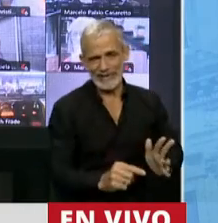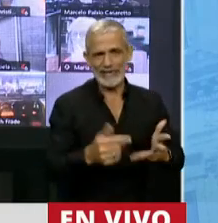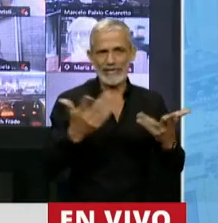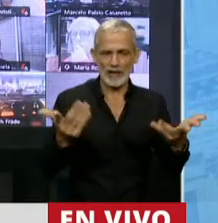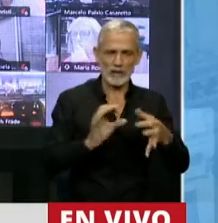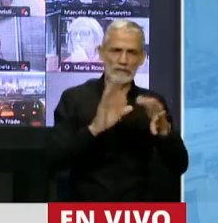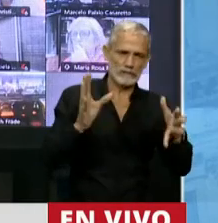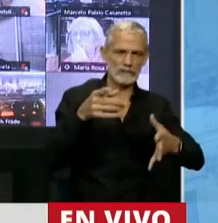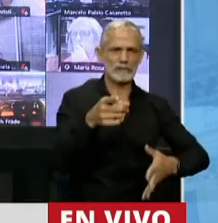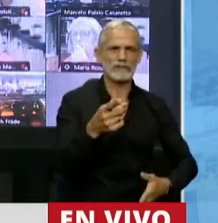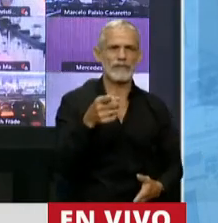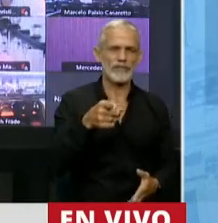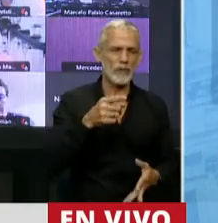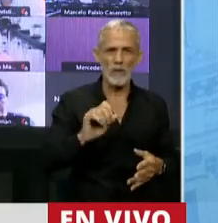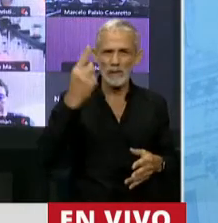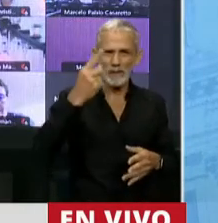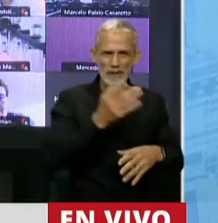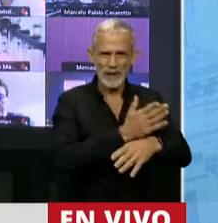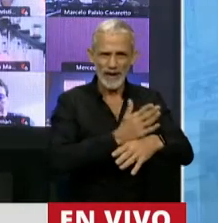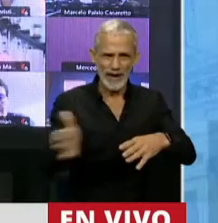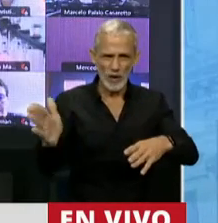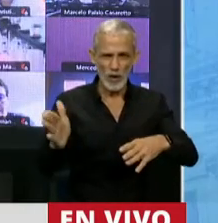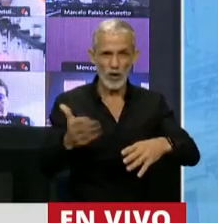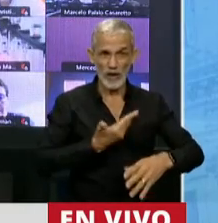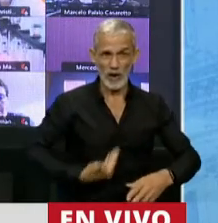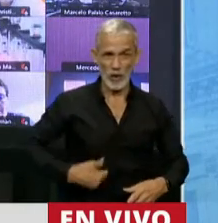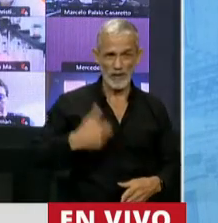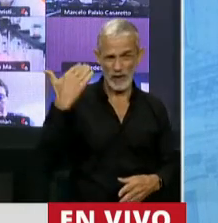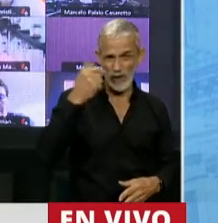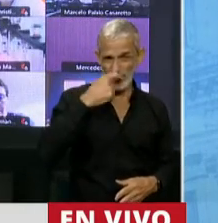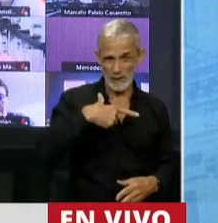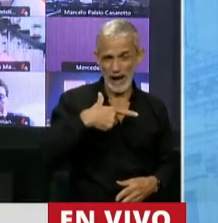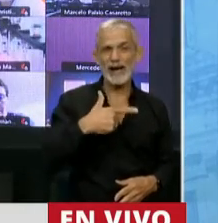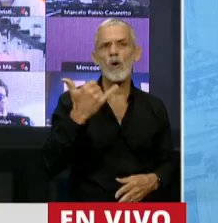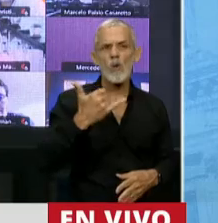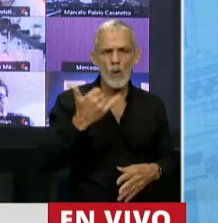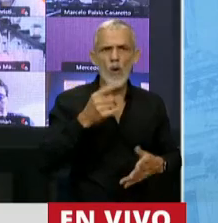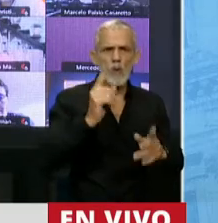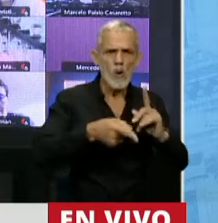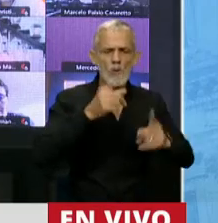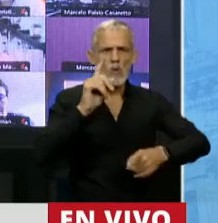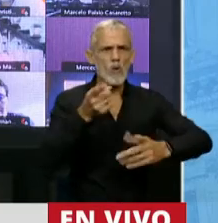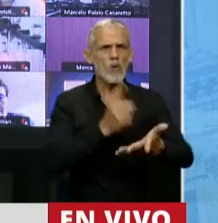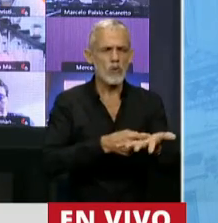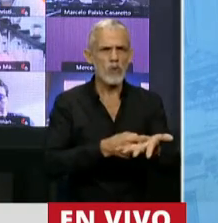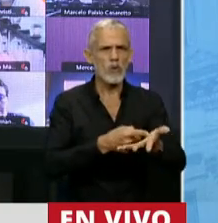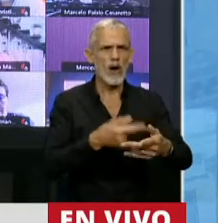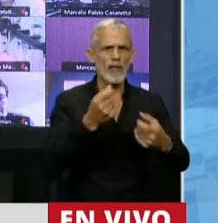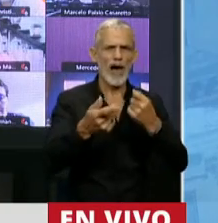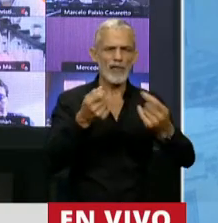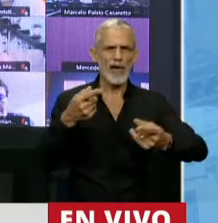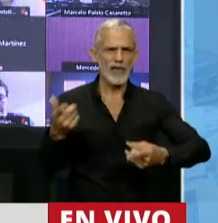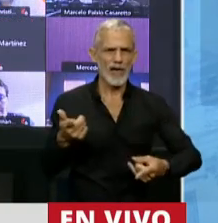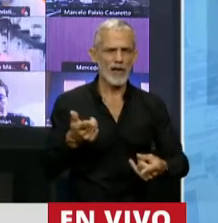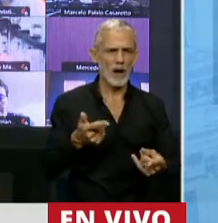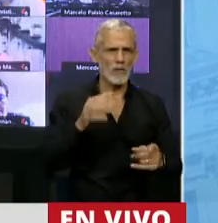Y al principio del gobierno anterior hubo varias medidas que fueron